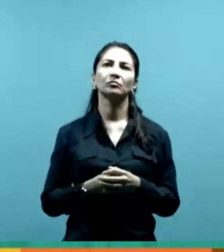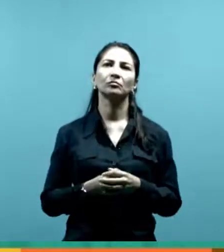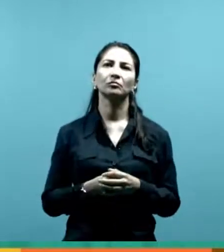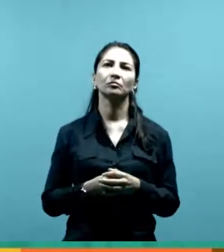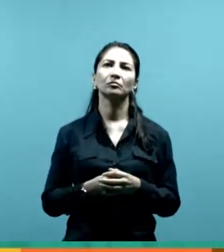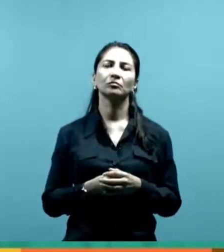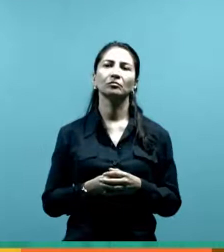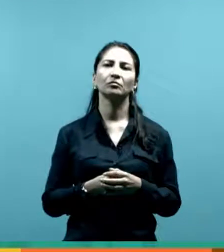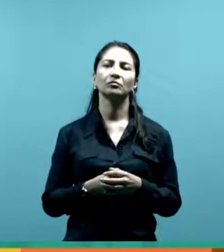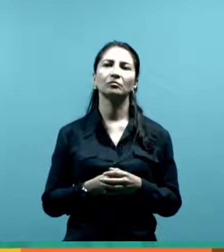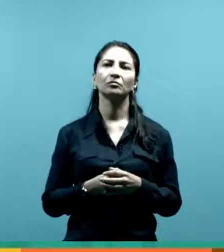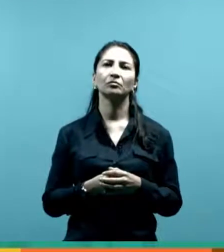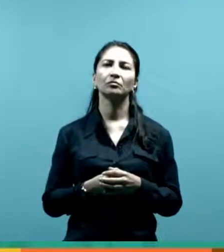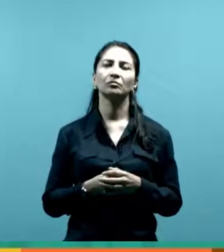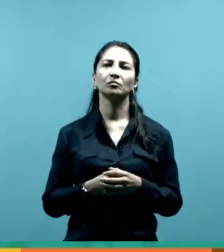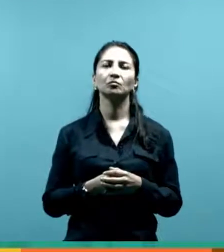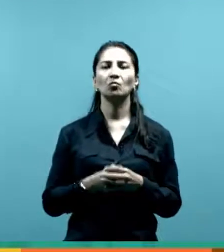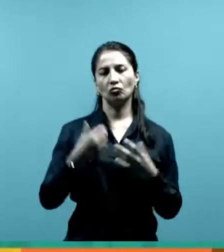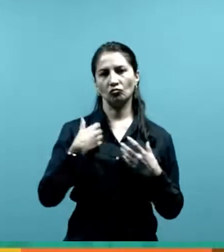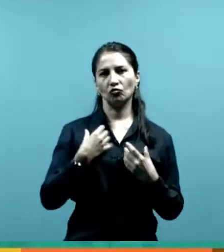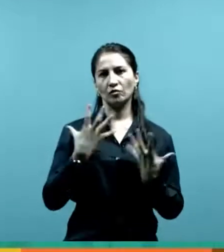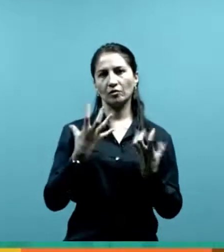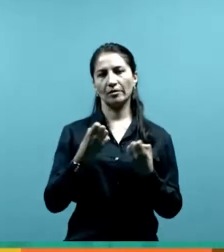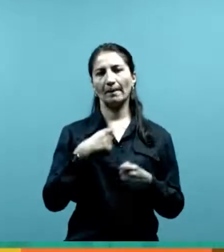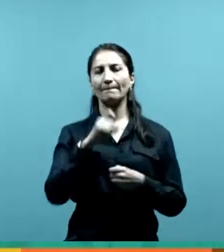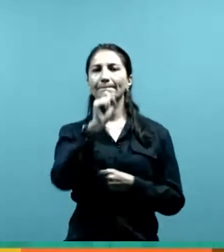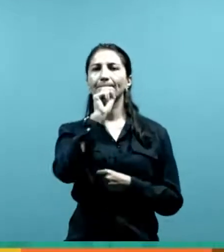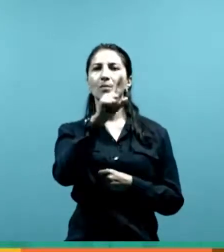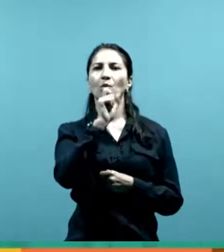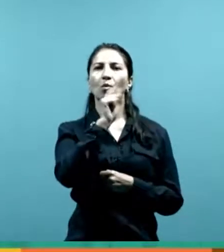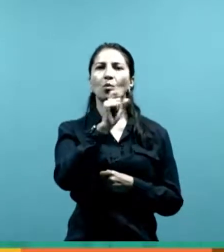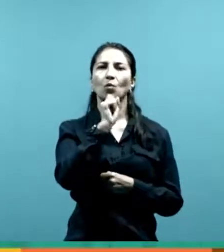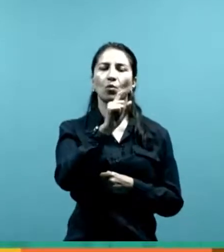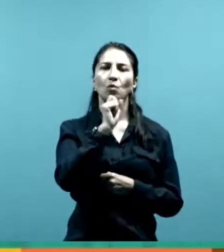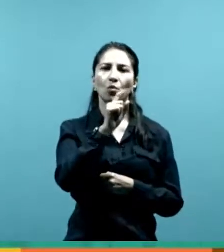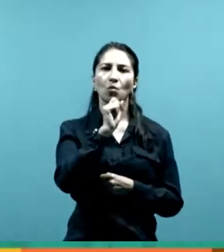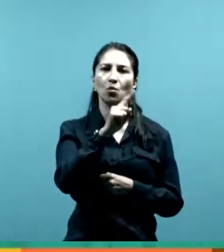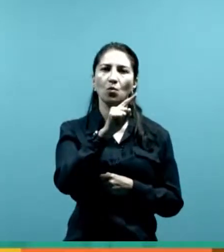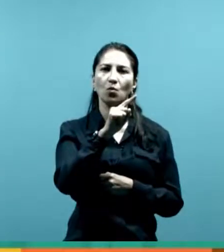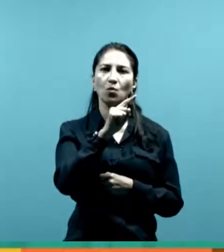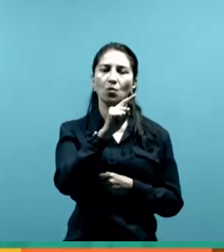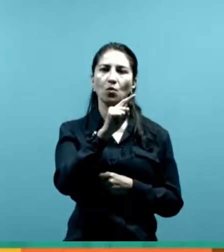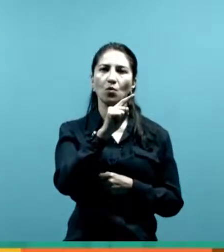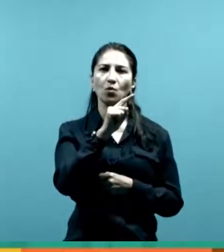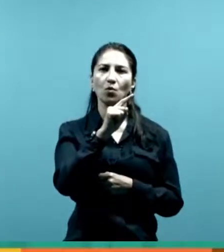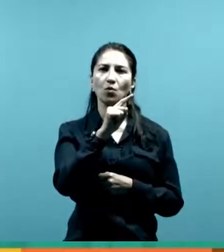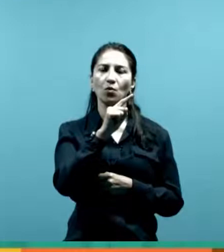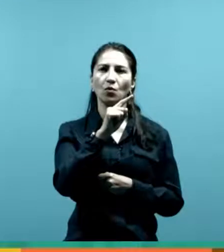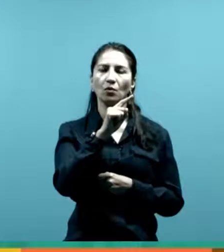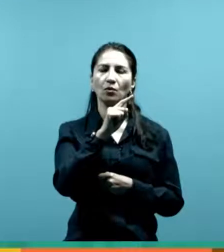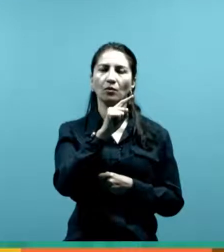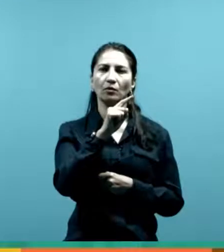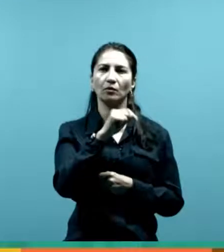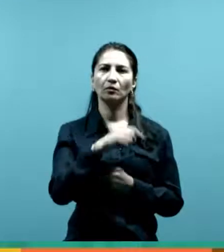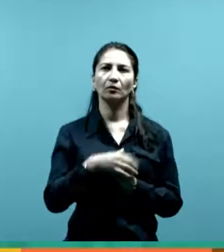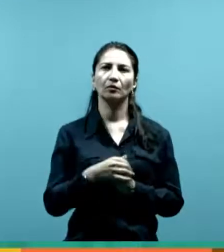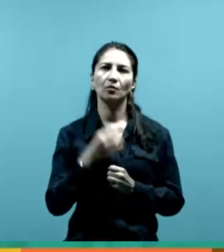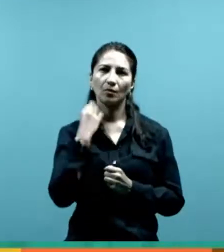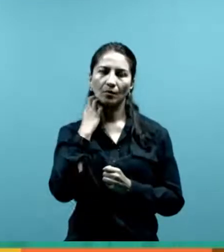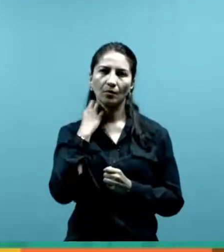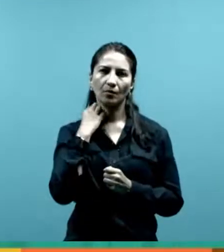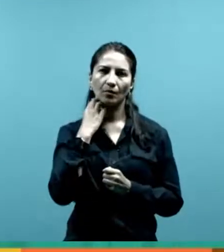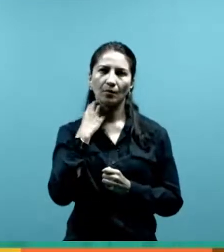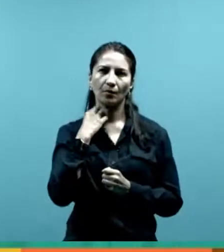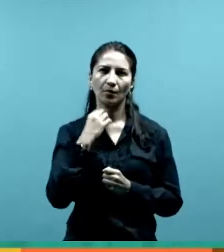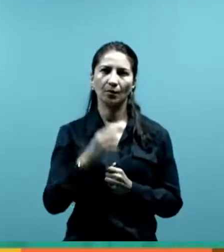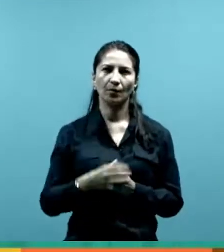Antes de pasar a las preguntas, quisiera presentarle la metodología también para el público. The methodology for